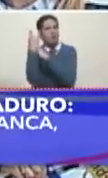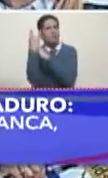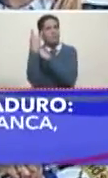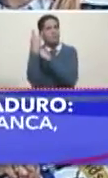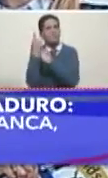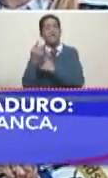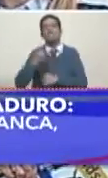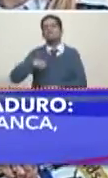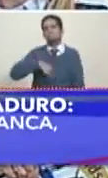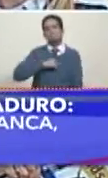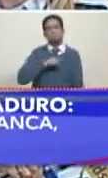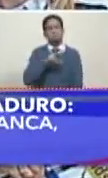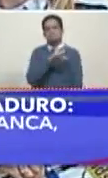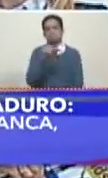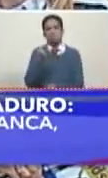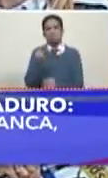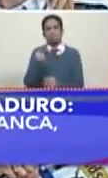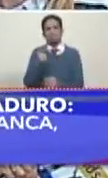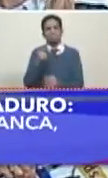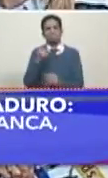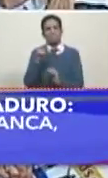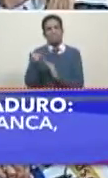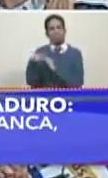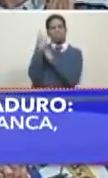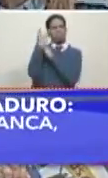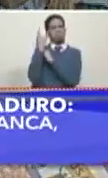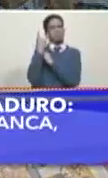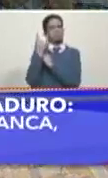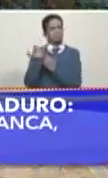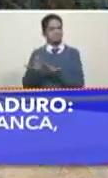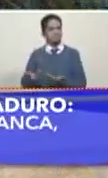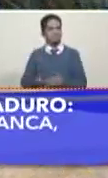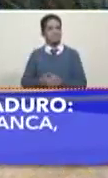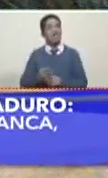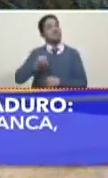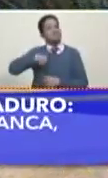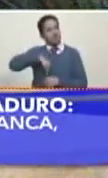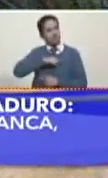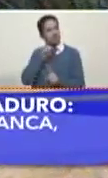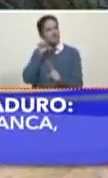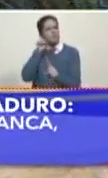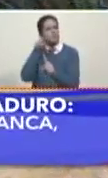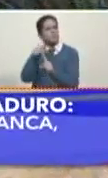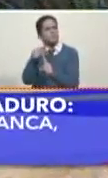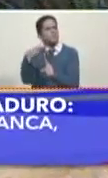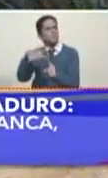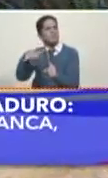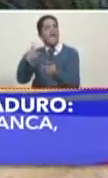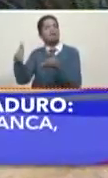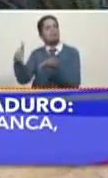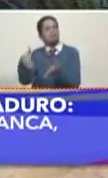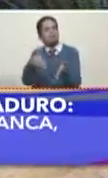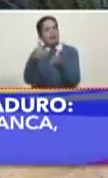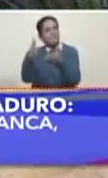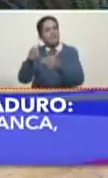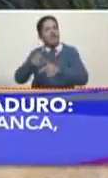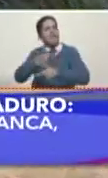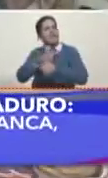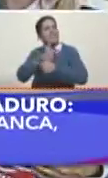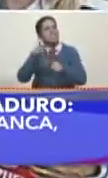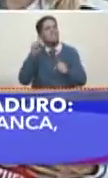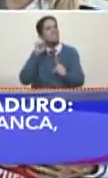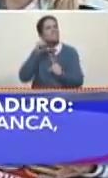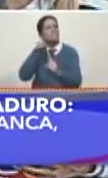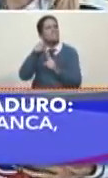Nosotros no vamos al pantanal ni al callejón sin salida. Nosotros vamos al camino despejado de la construcción